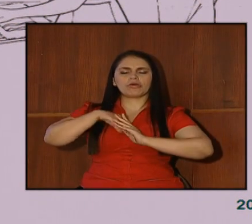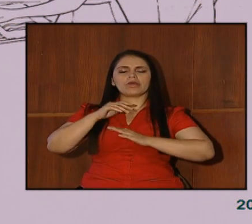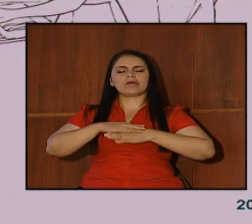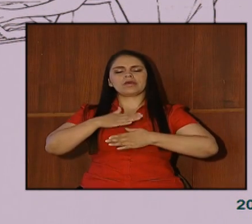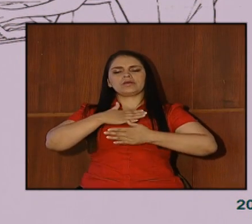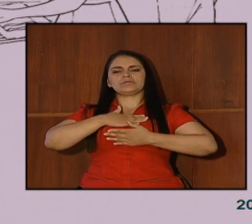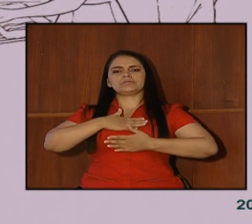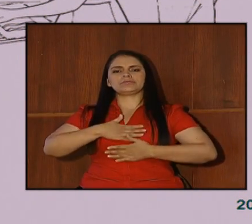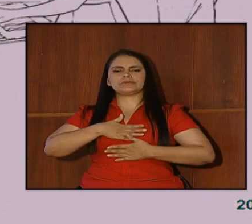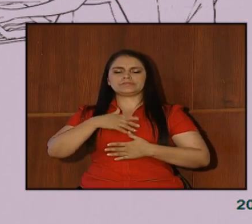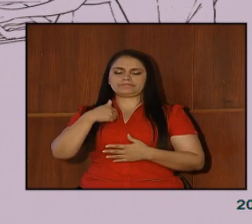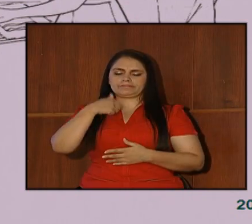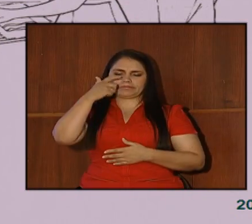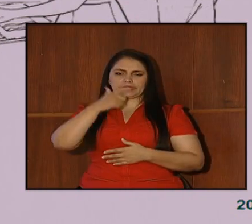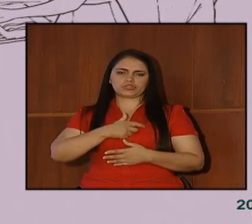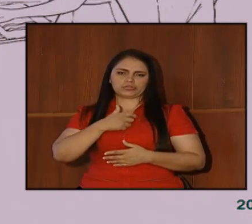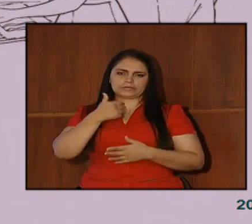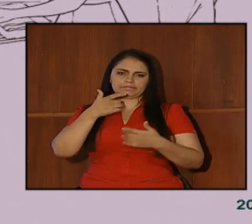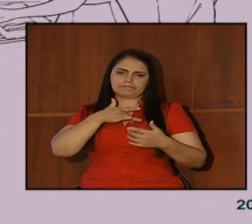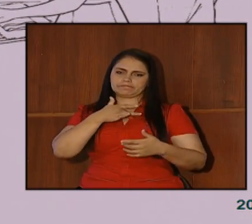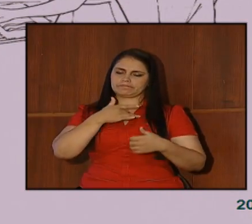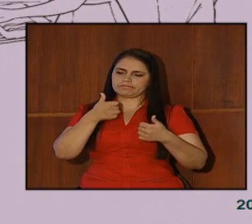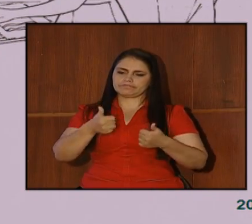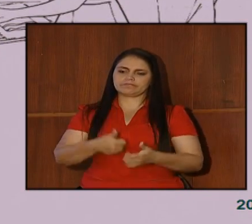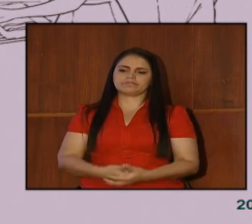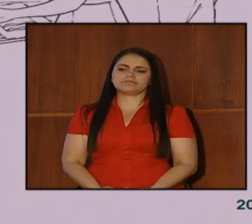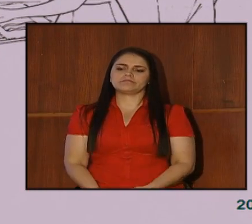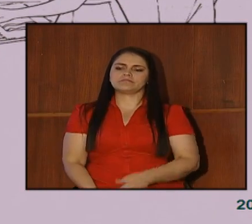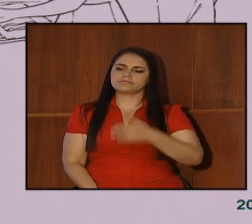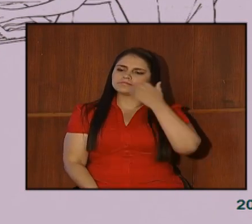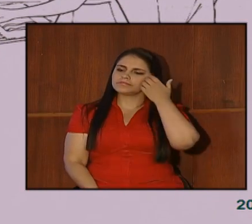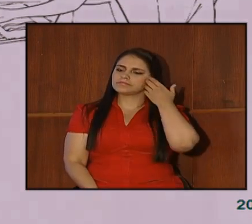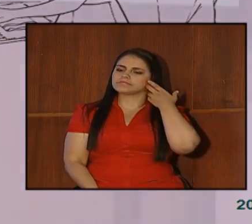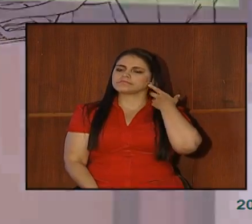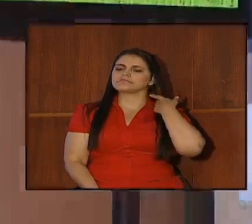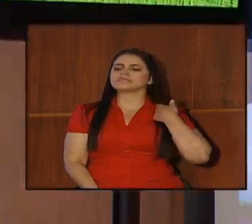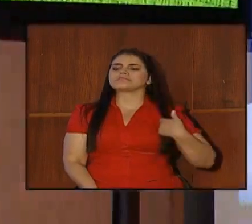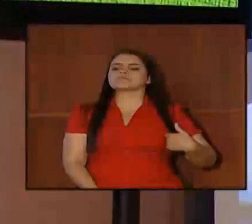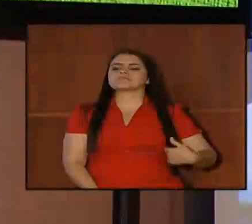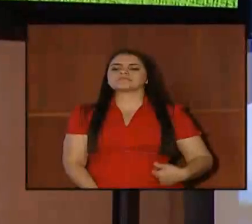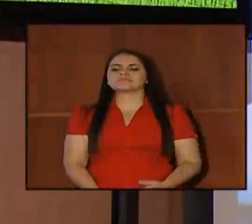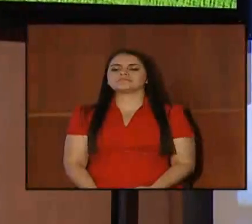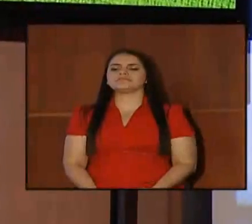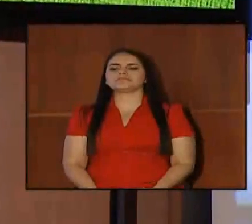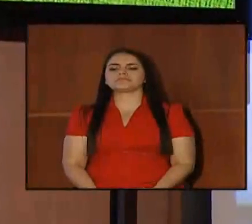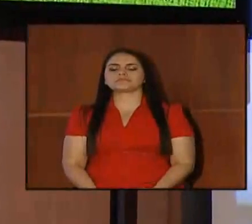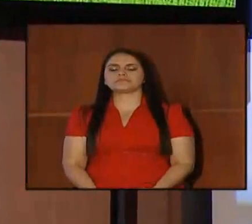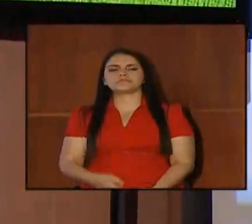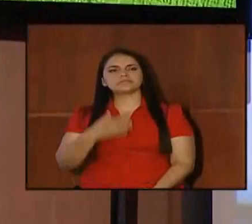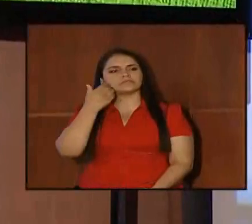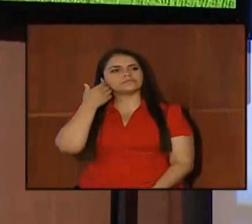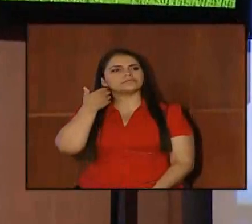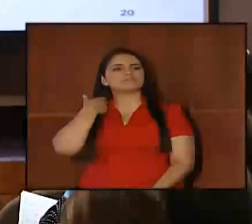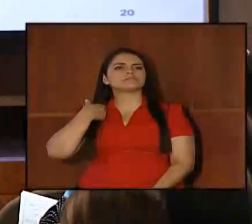al paciente. Para realizar el baño del paciente, entonces